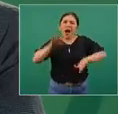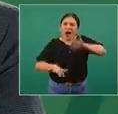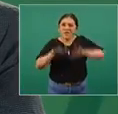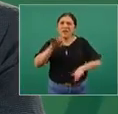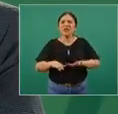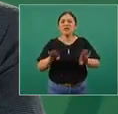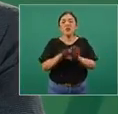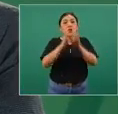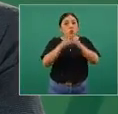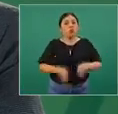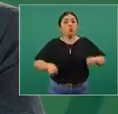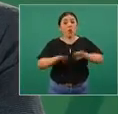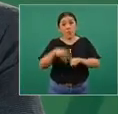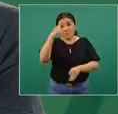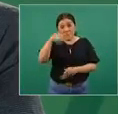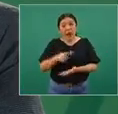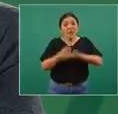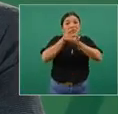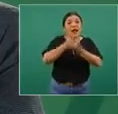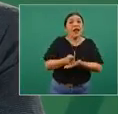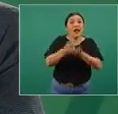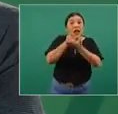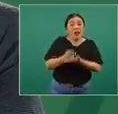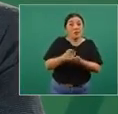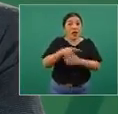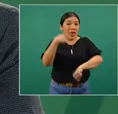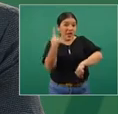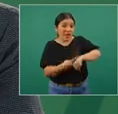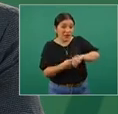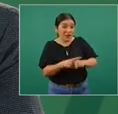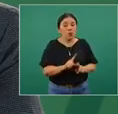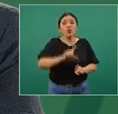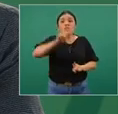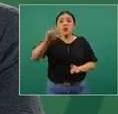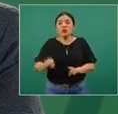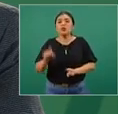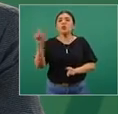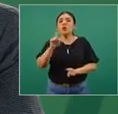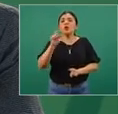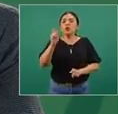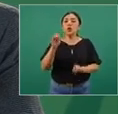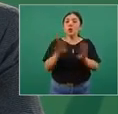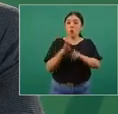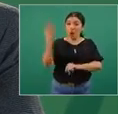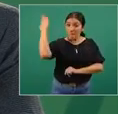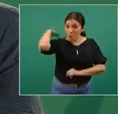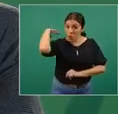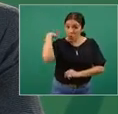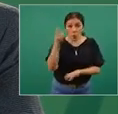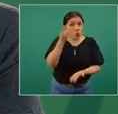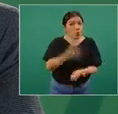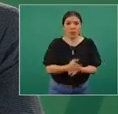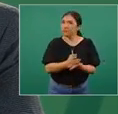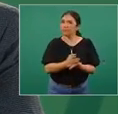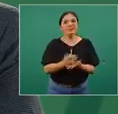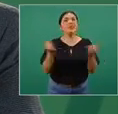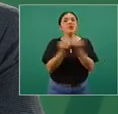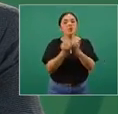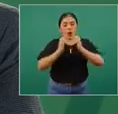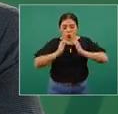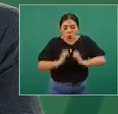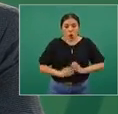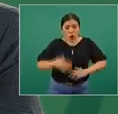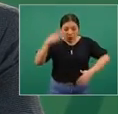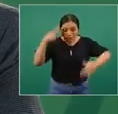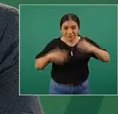ocasiones, la importancia de la rehabilitación no solamente en el aspecto pulmonar, sino en la rehabilitación física